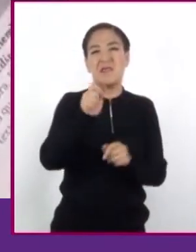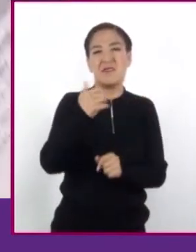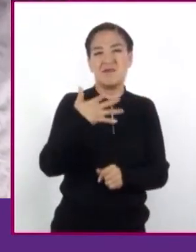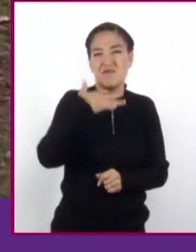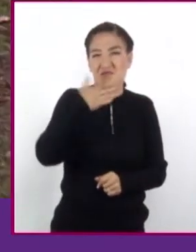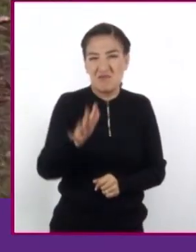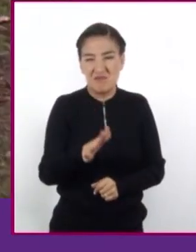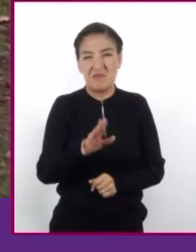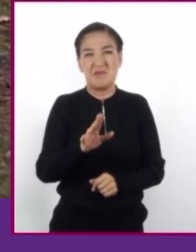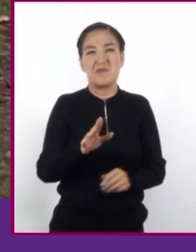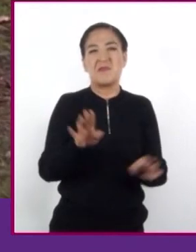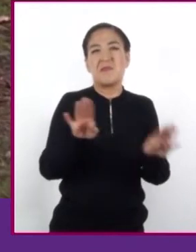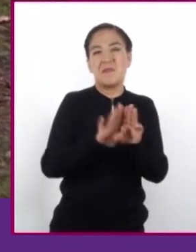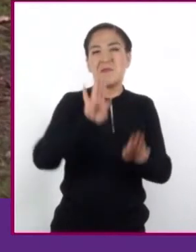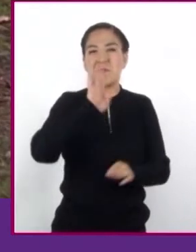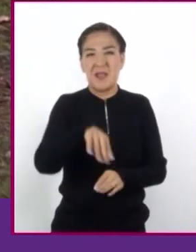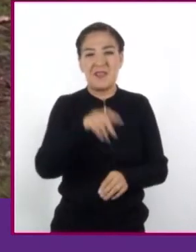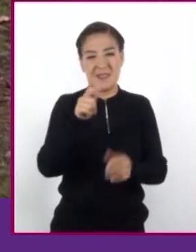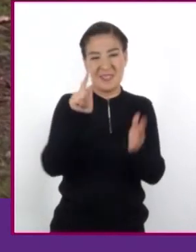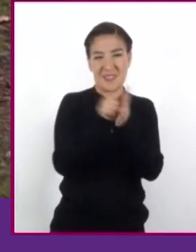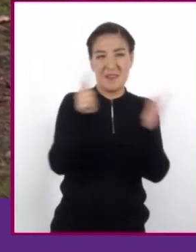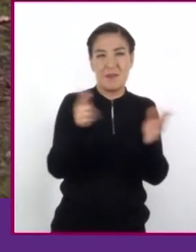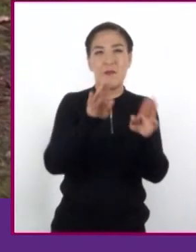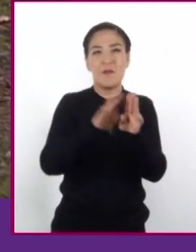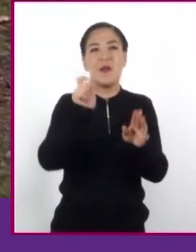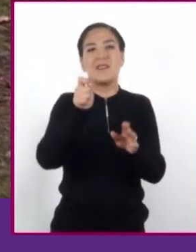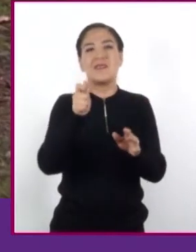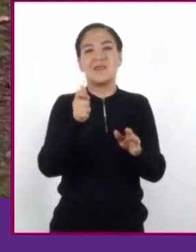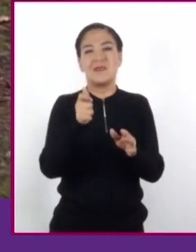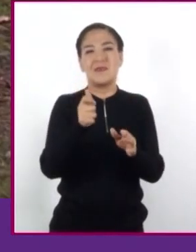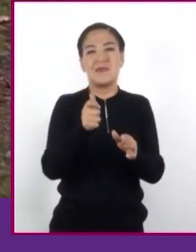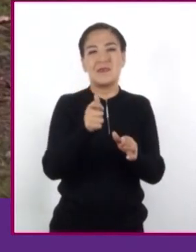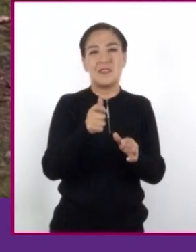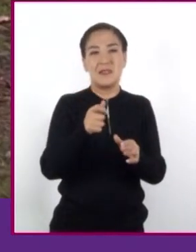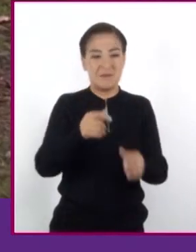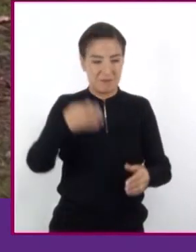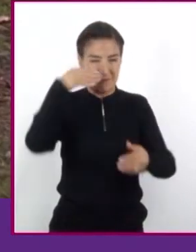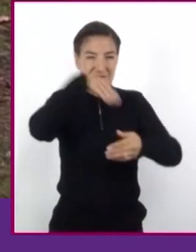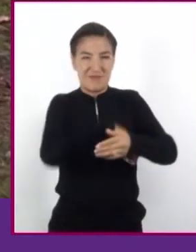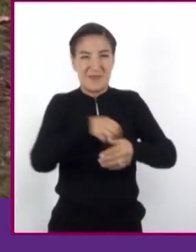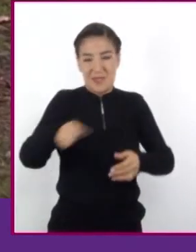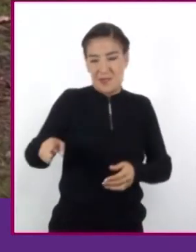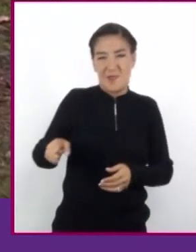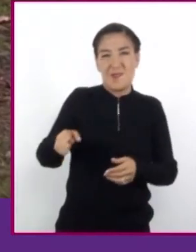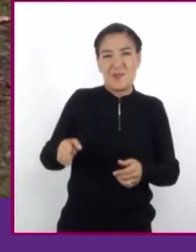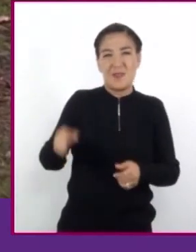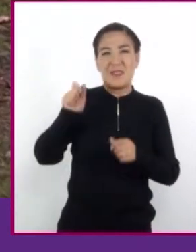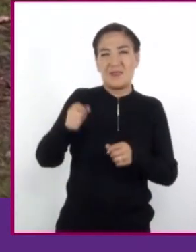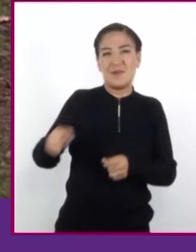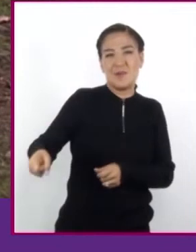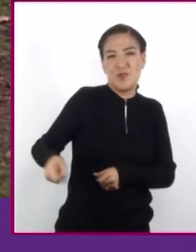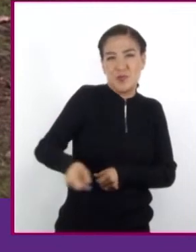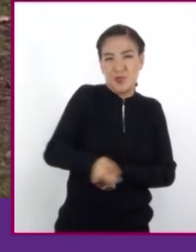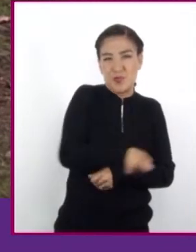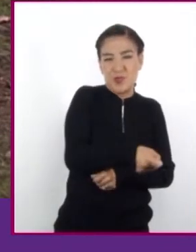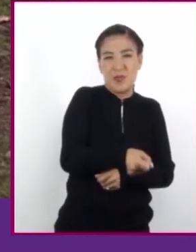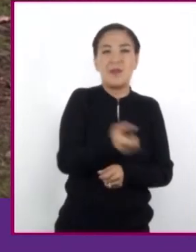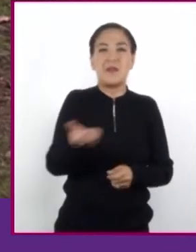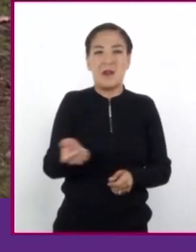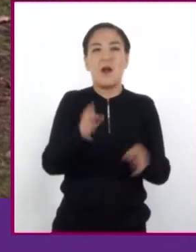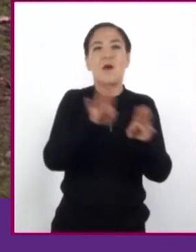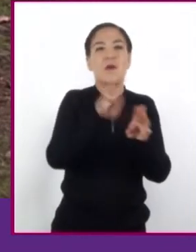ejemplo, meter los libros en el fondo de las maletas, o pasarla a